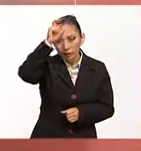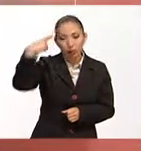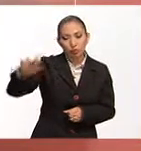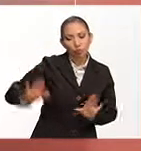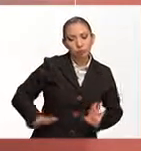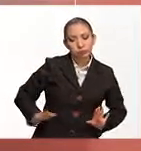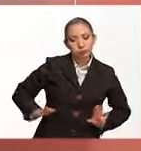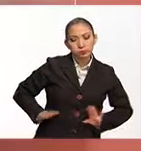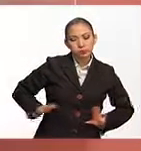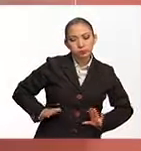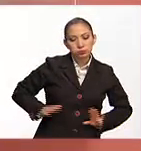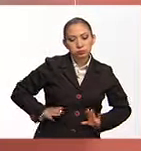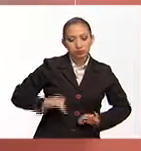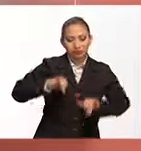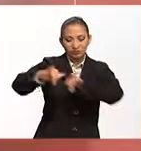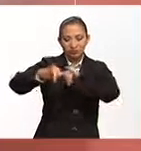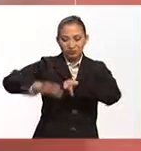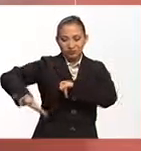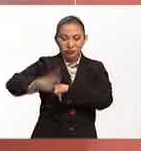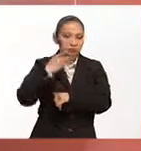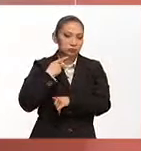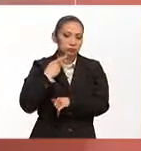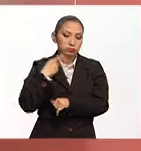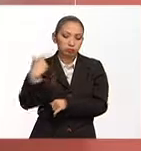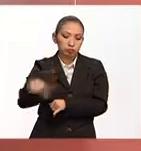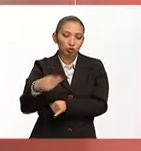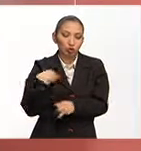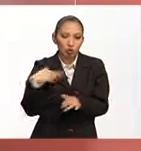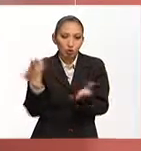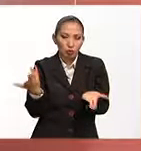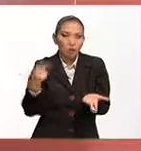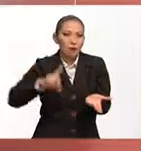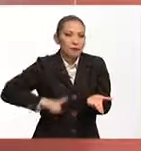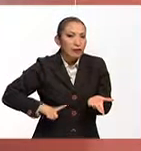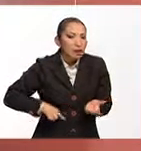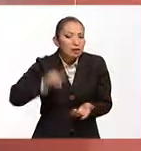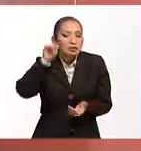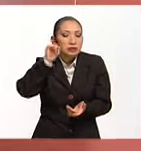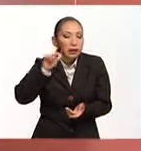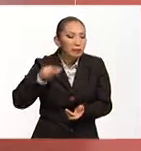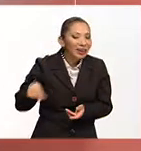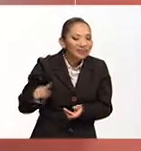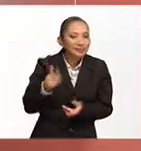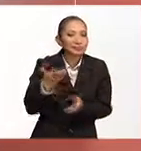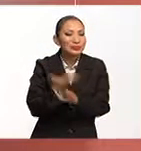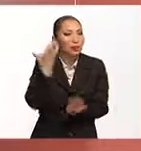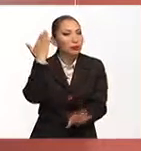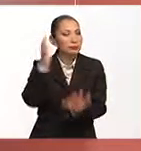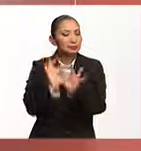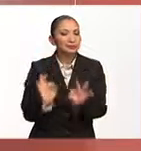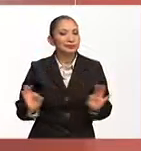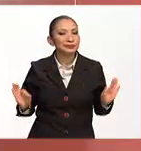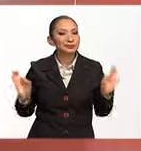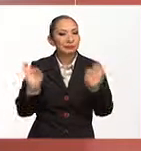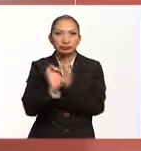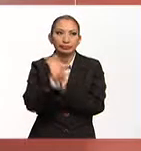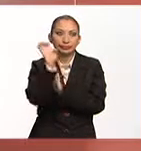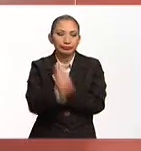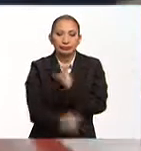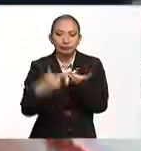peculiaridades geopolíticas y también por el perfil de su régimen, siempre ha tenido un papel muy relevante, por ejemplo, en